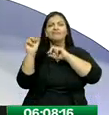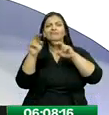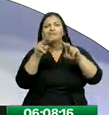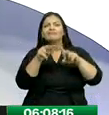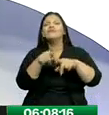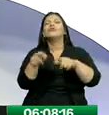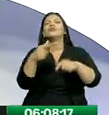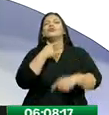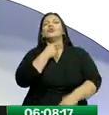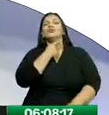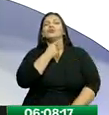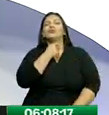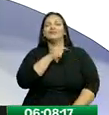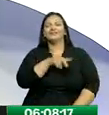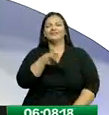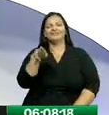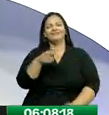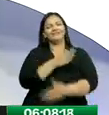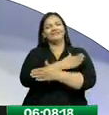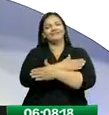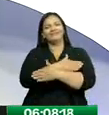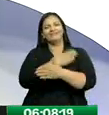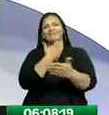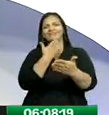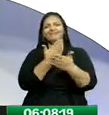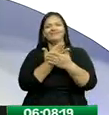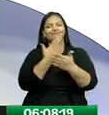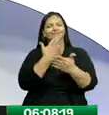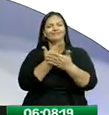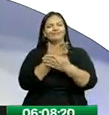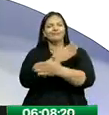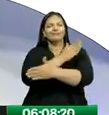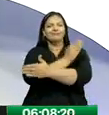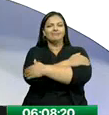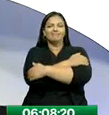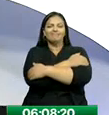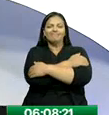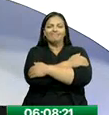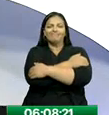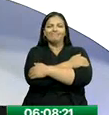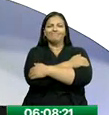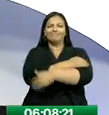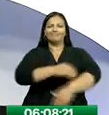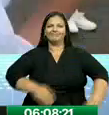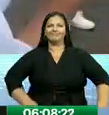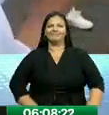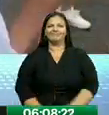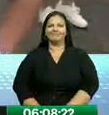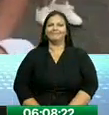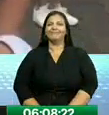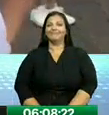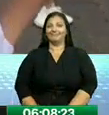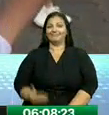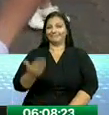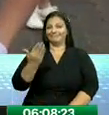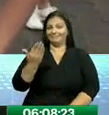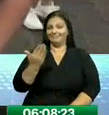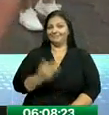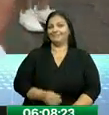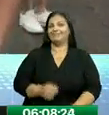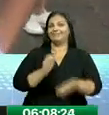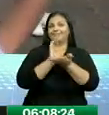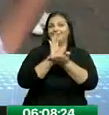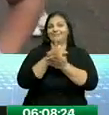Un abrazo fraterno en esos 66 años de provincialización. Gracias. Y un saludo para unos hombres que representan Zamora Chinchipe. Tuve unos